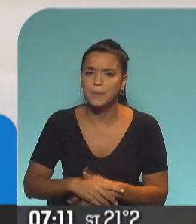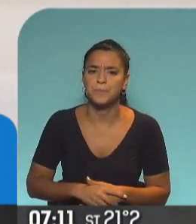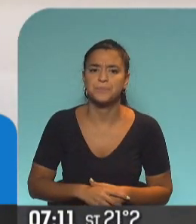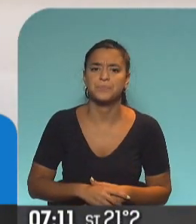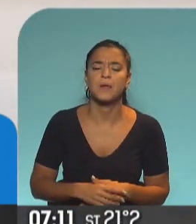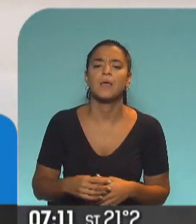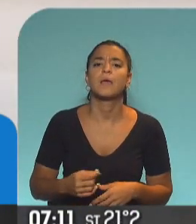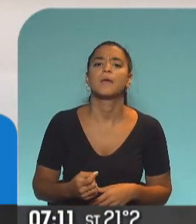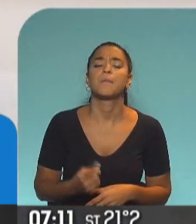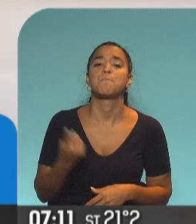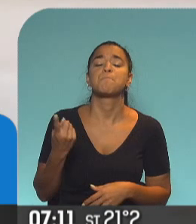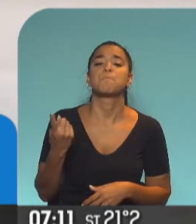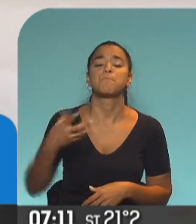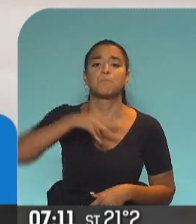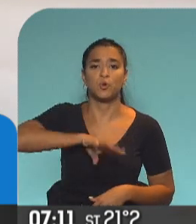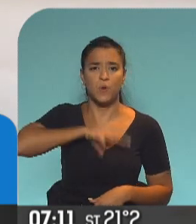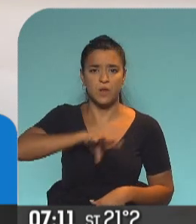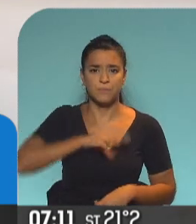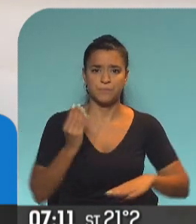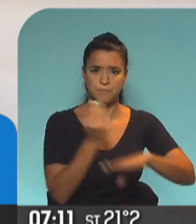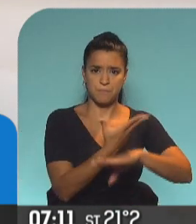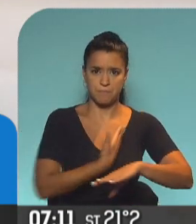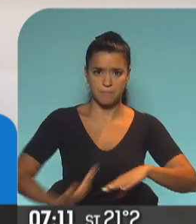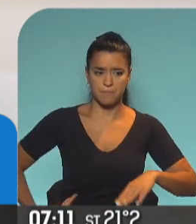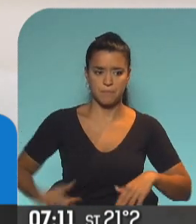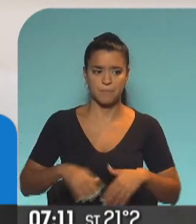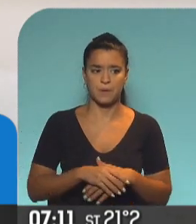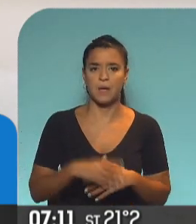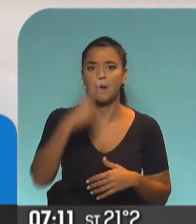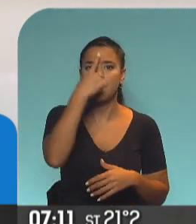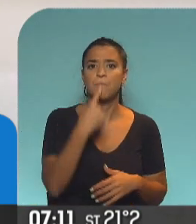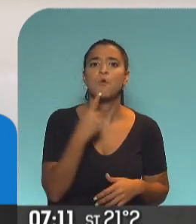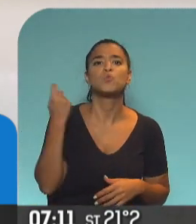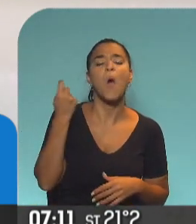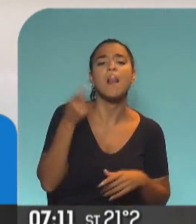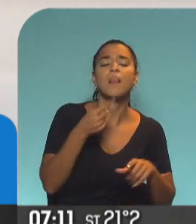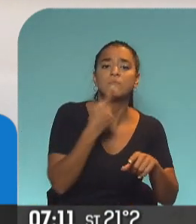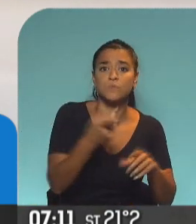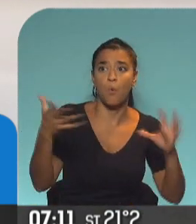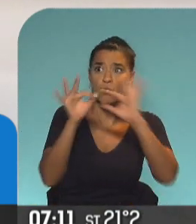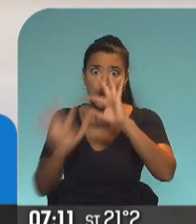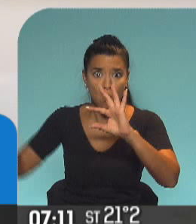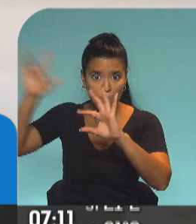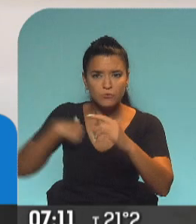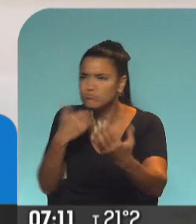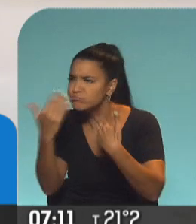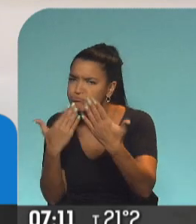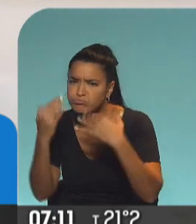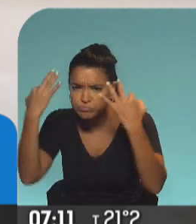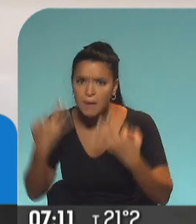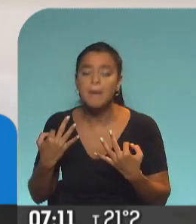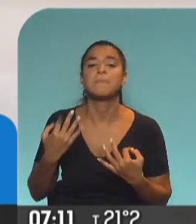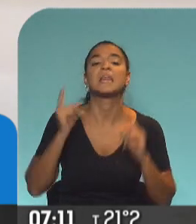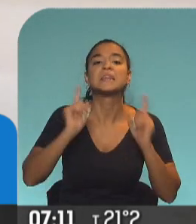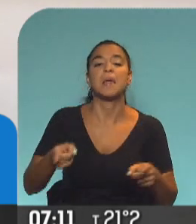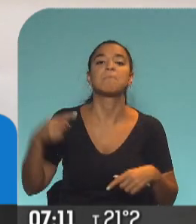el primer ministro de Portugal, Costa, que es el presidente actual, presidente pro tempore de la Unión Europea. Hablé con Merkel y